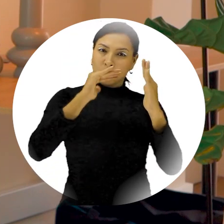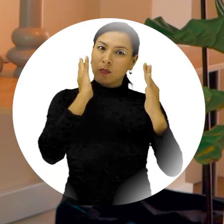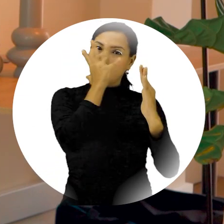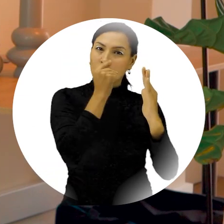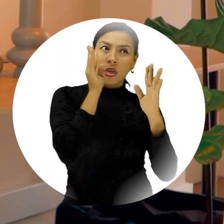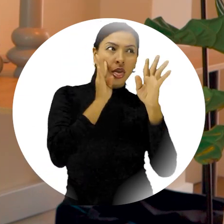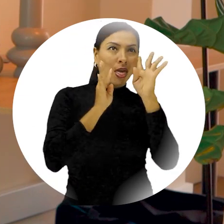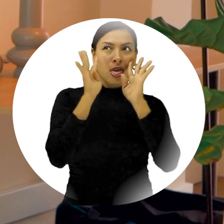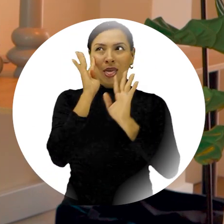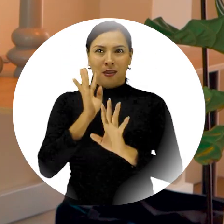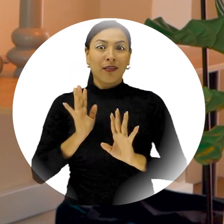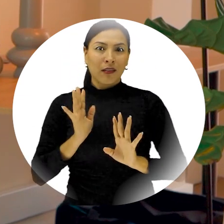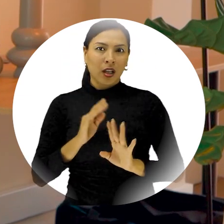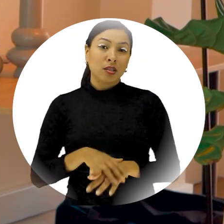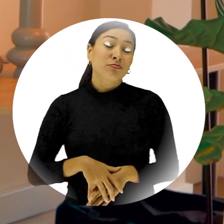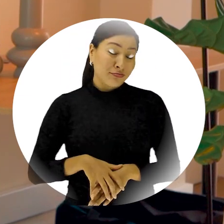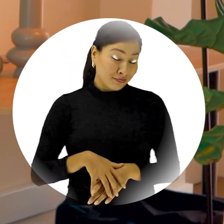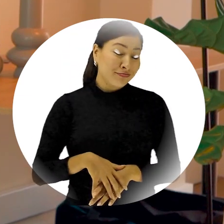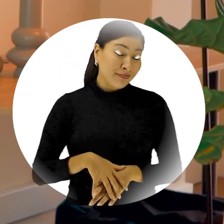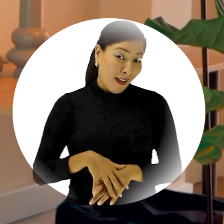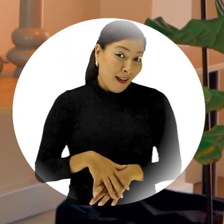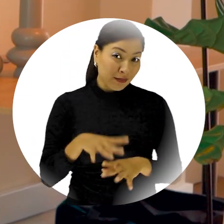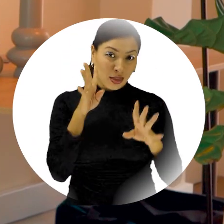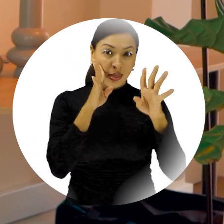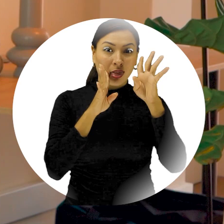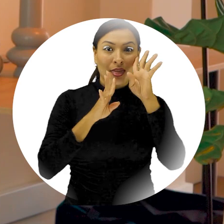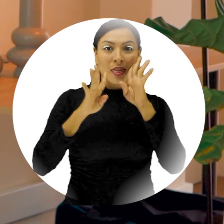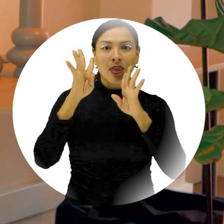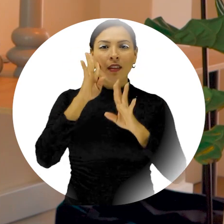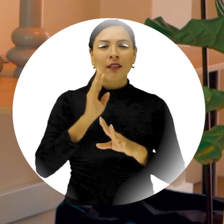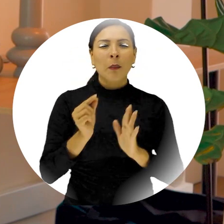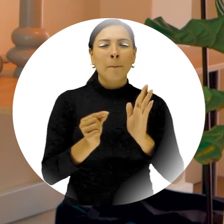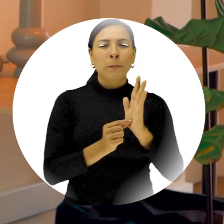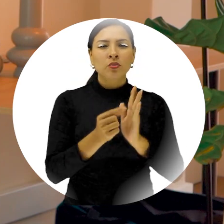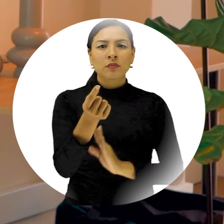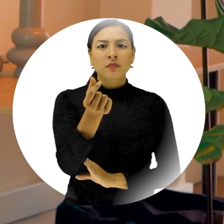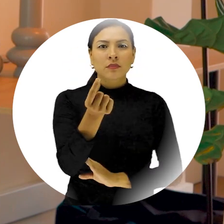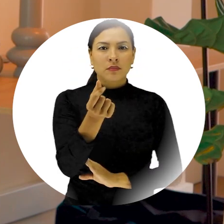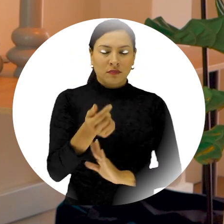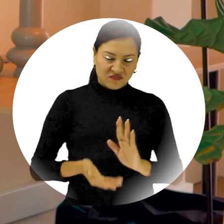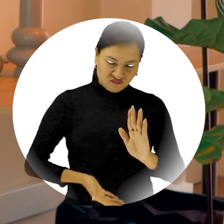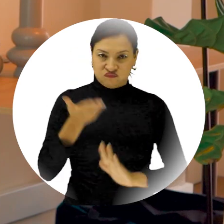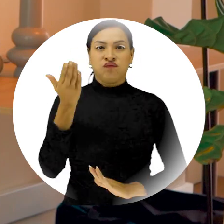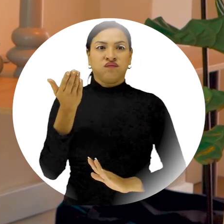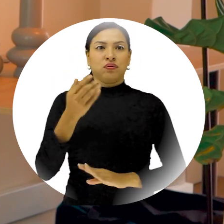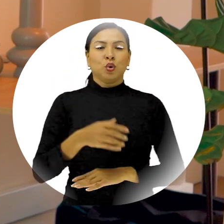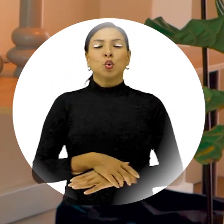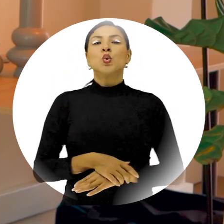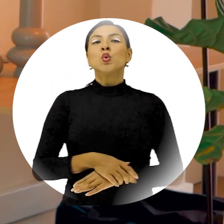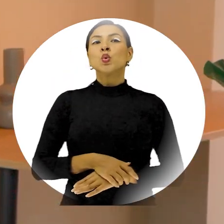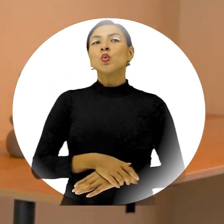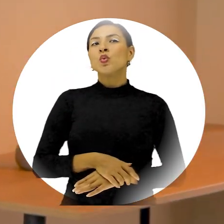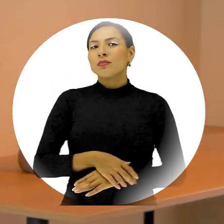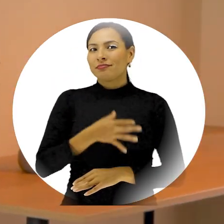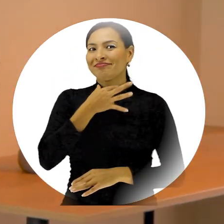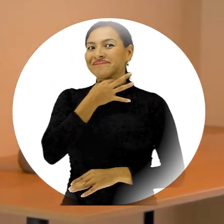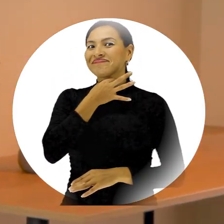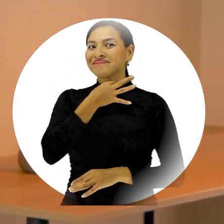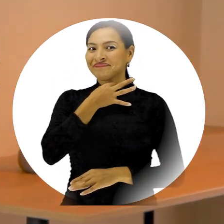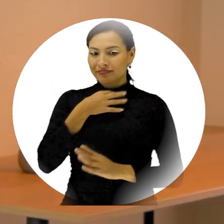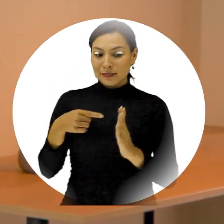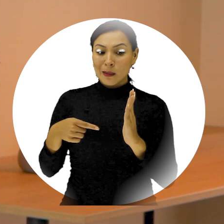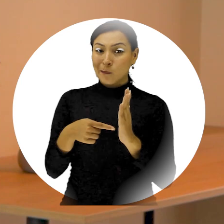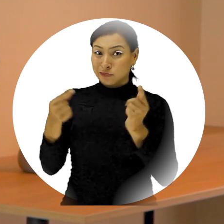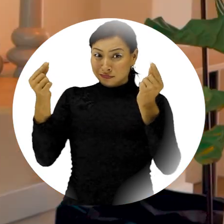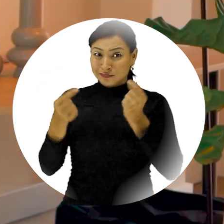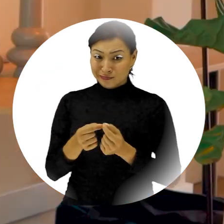bonitos. Claramente eran muy hermosos, pero el presupuesto se volaba por completo. Y esta es como una de las primeras recomendaciones